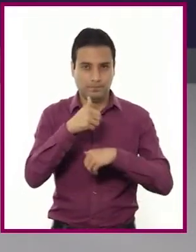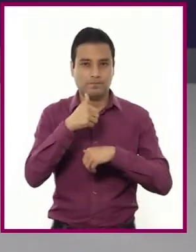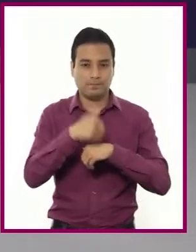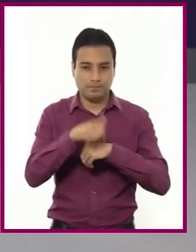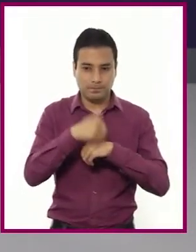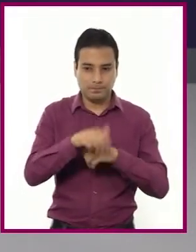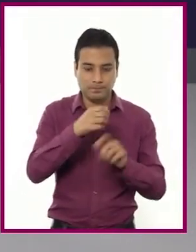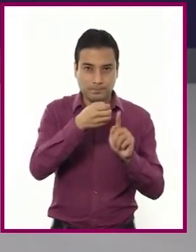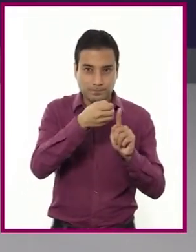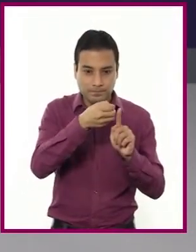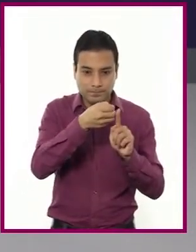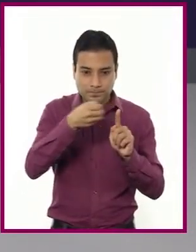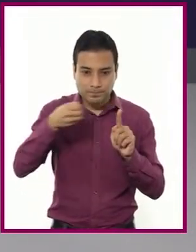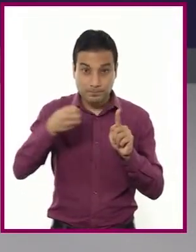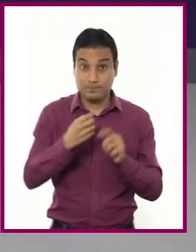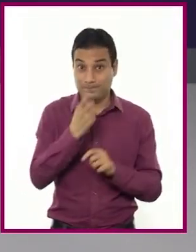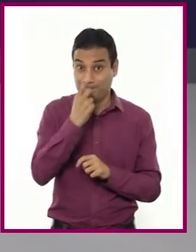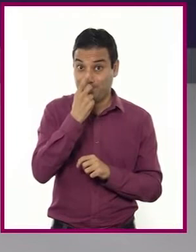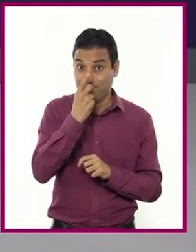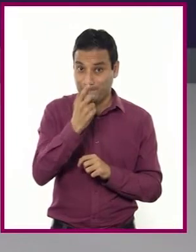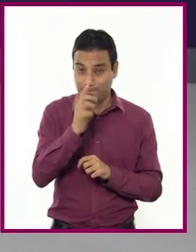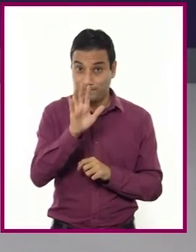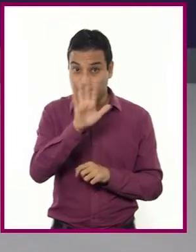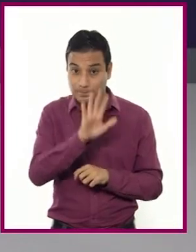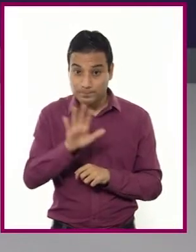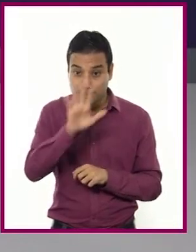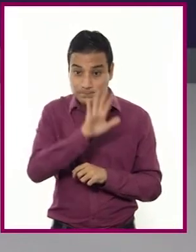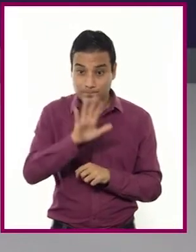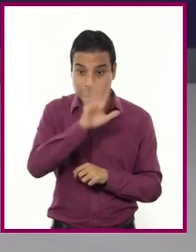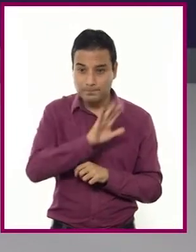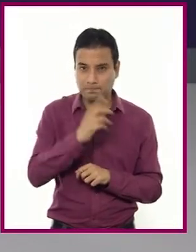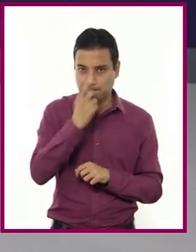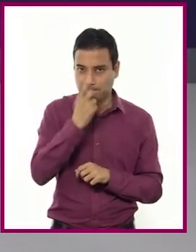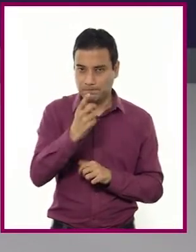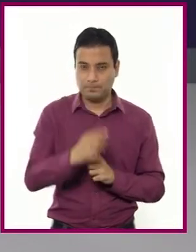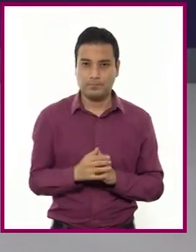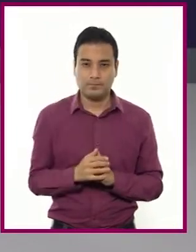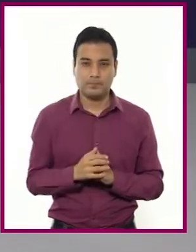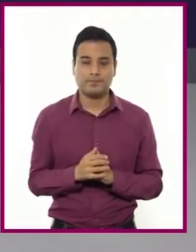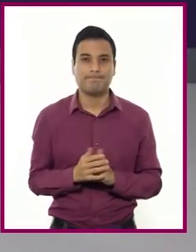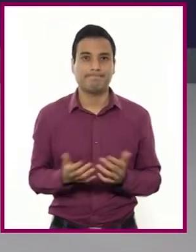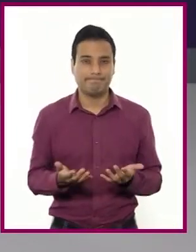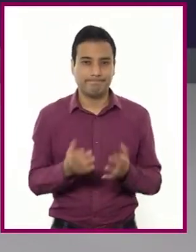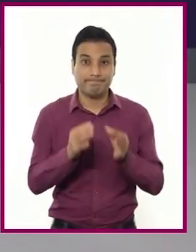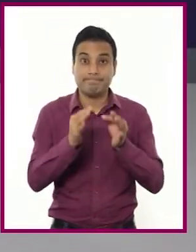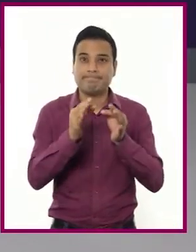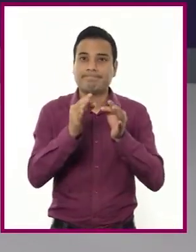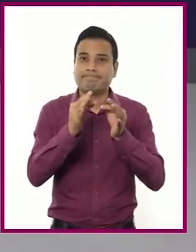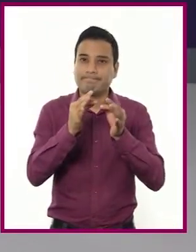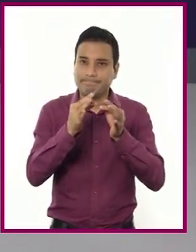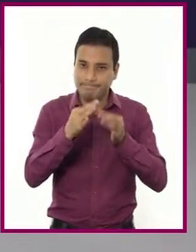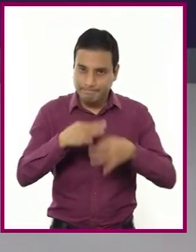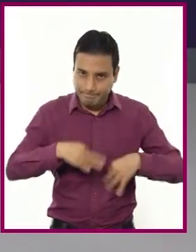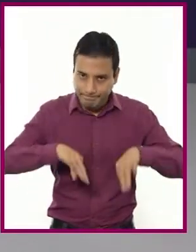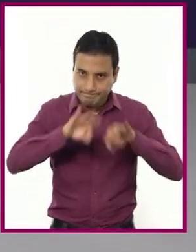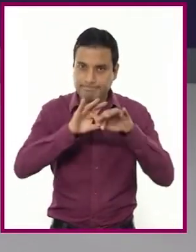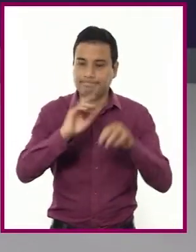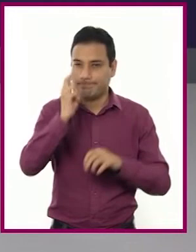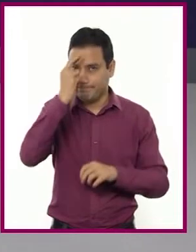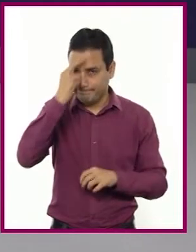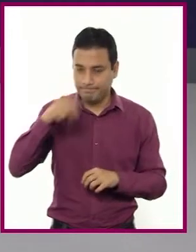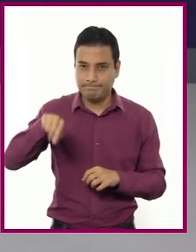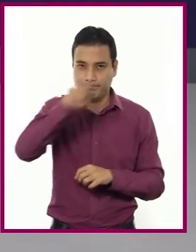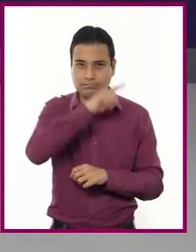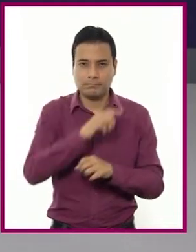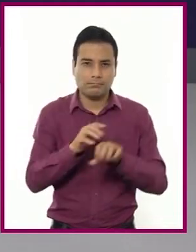como dato, nos mencionan el área. Por ello, sería importante que recordemos cuál es la fórmula